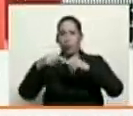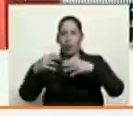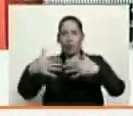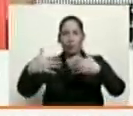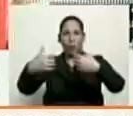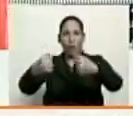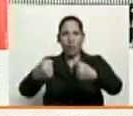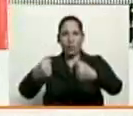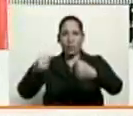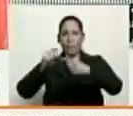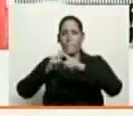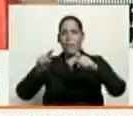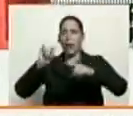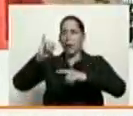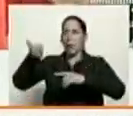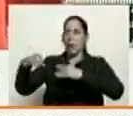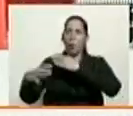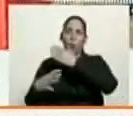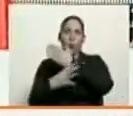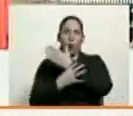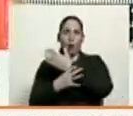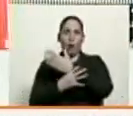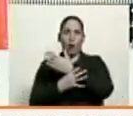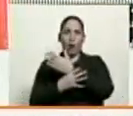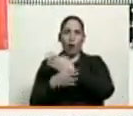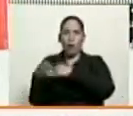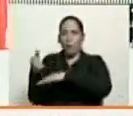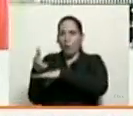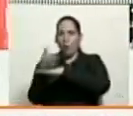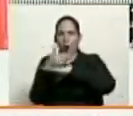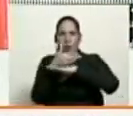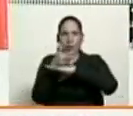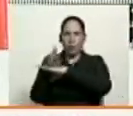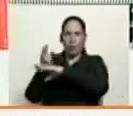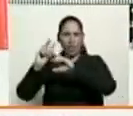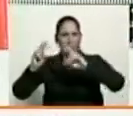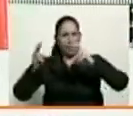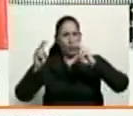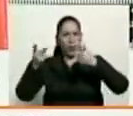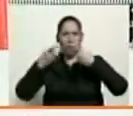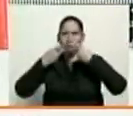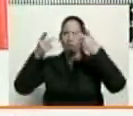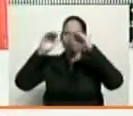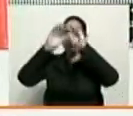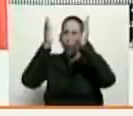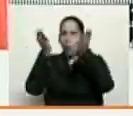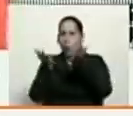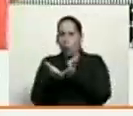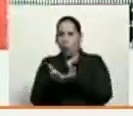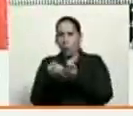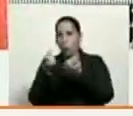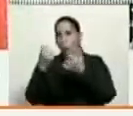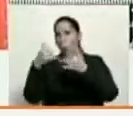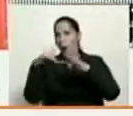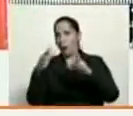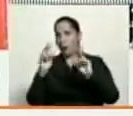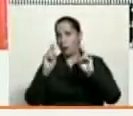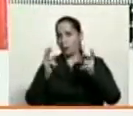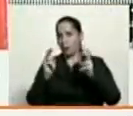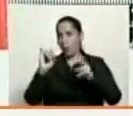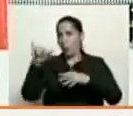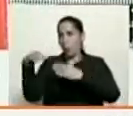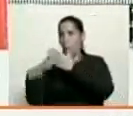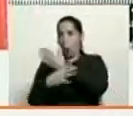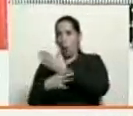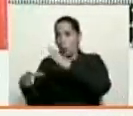Alimaña en Fuerte Tiuna. Es un titular en el mundo. Bueno, no, yo creo que no debe ser una, debe ser unas cuantas, porque no solo es Juanito Alimaña, es una